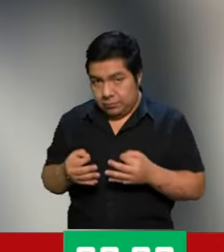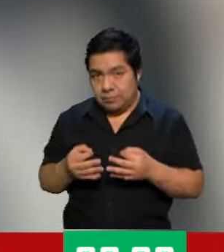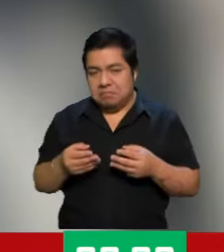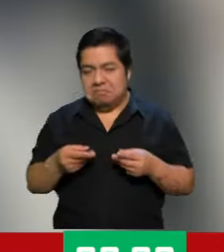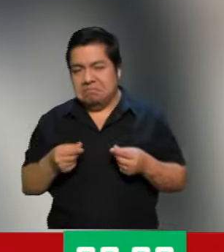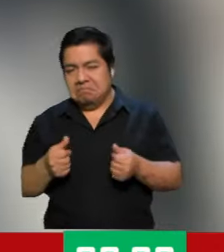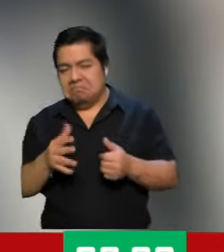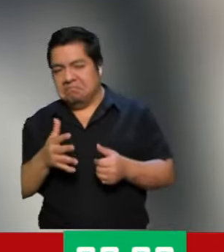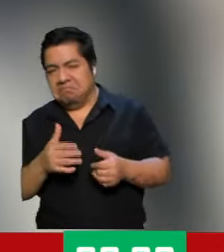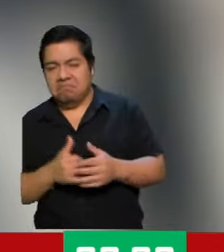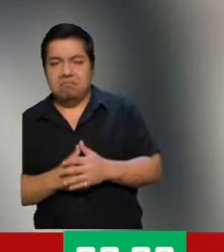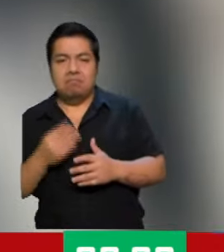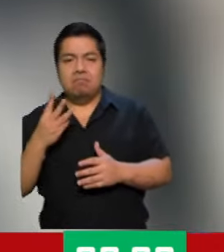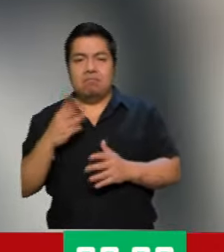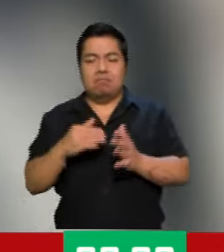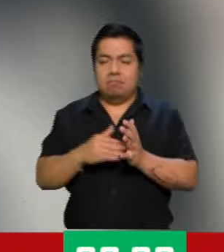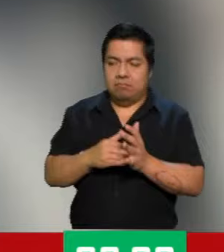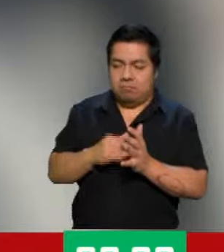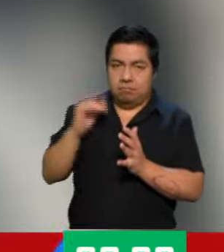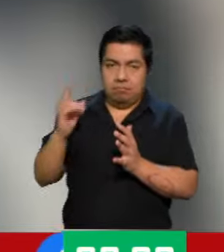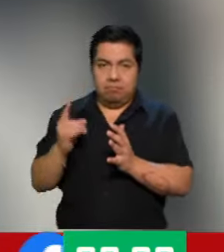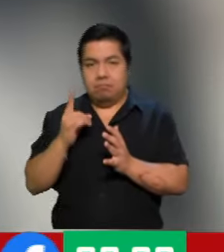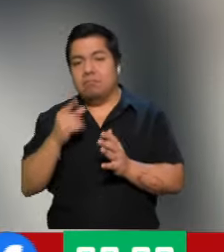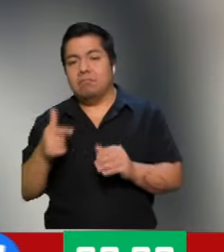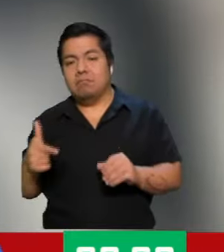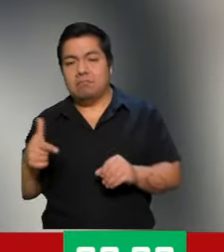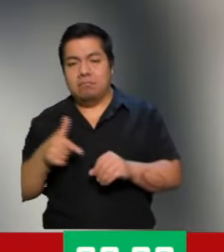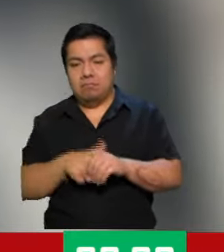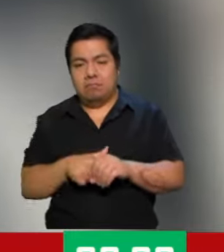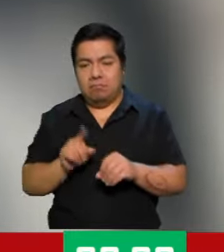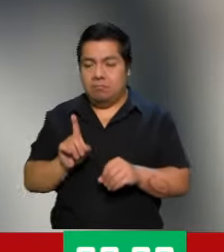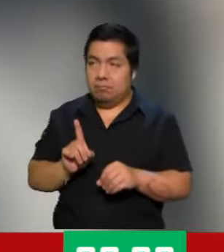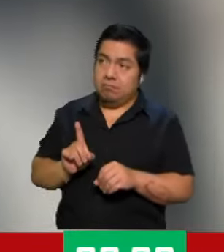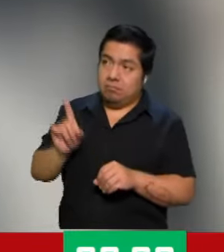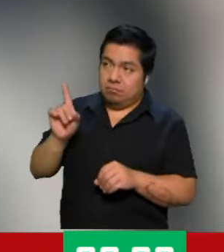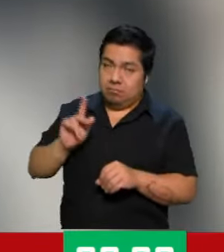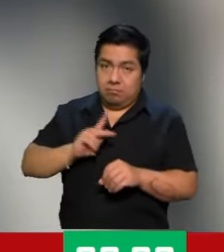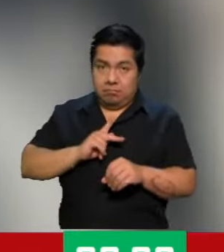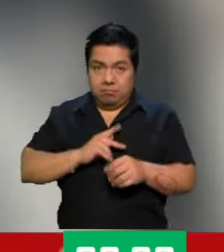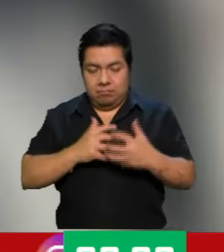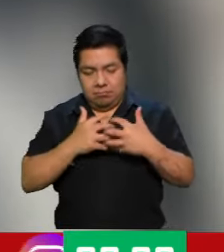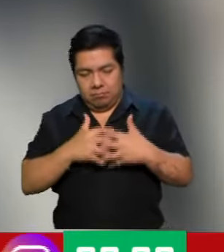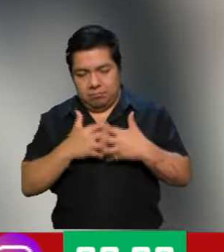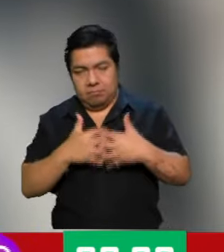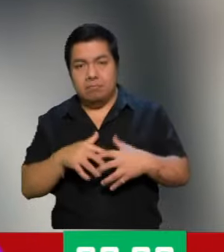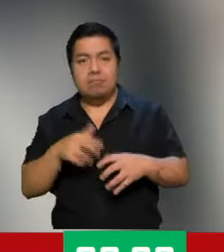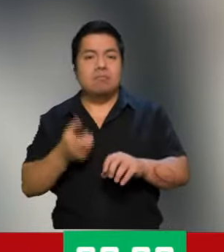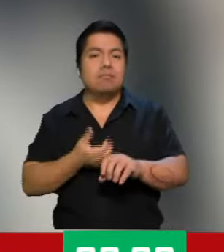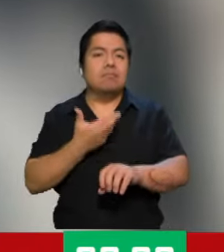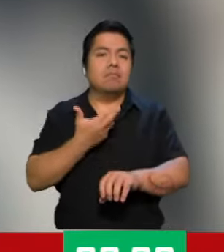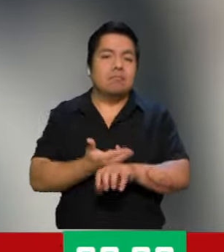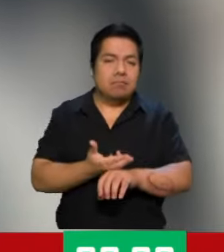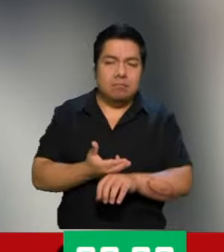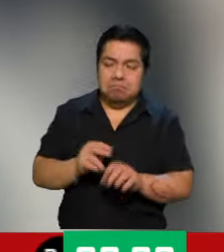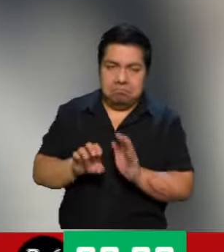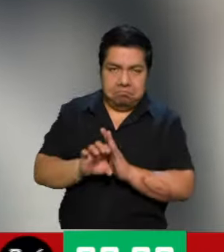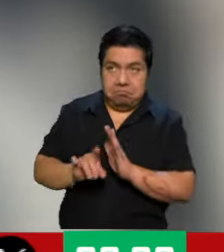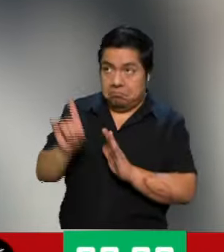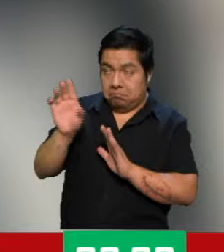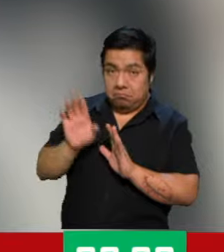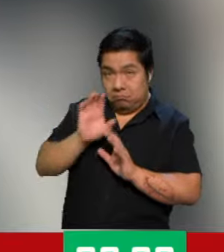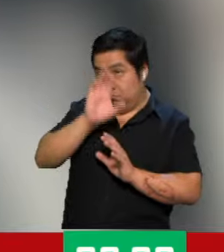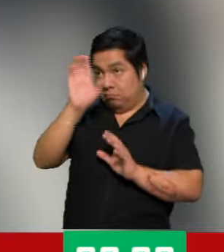en promedio $3,000 en gasolina al espacio que compra de mis empresas. Imagínense, los mexicanos van al espacio.